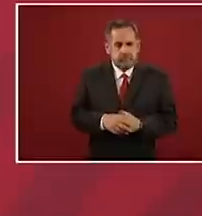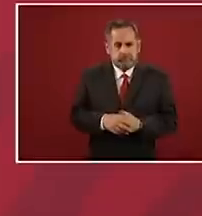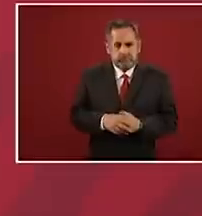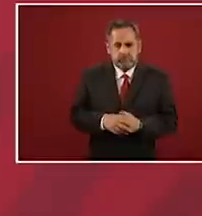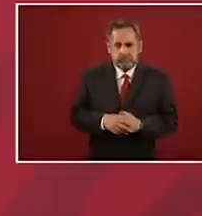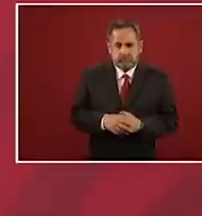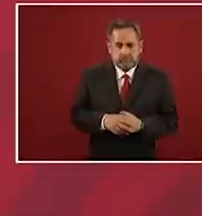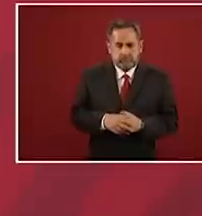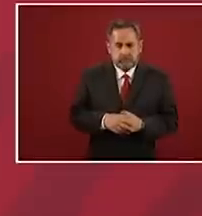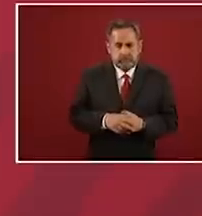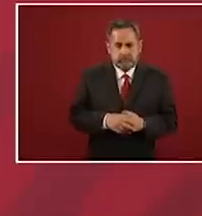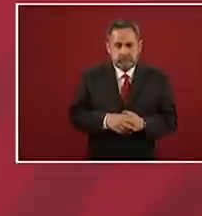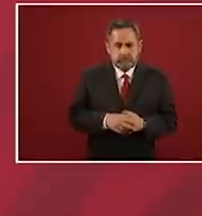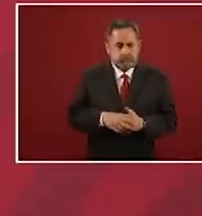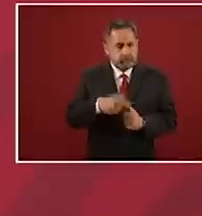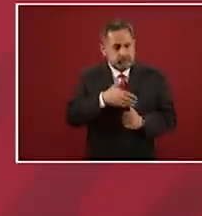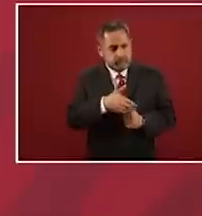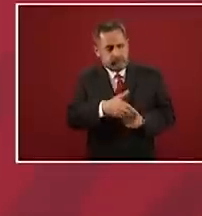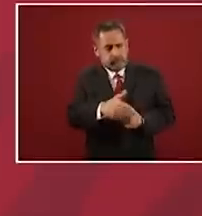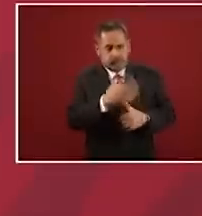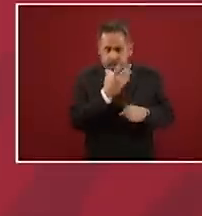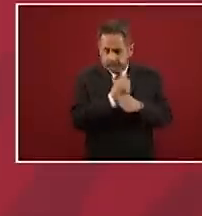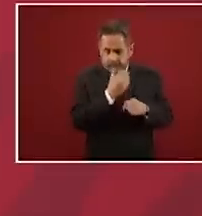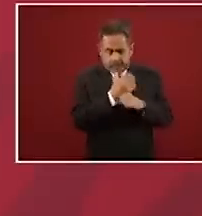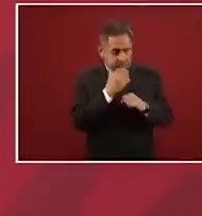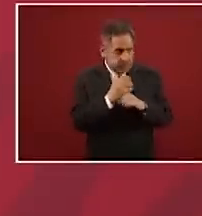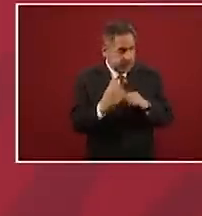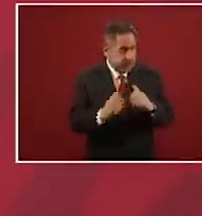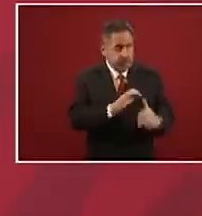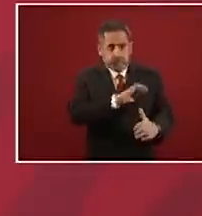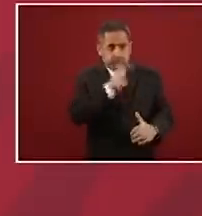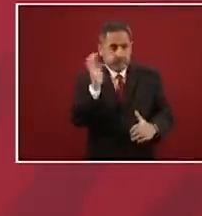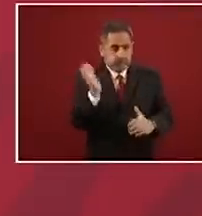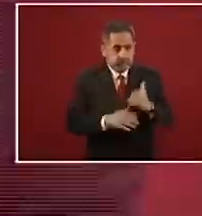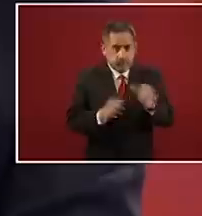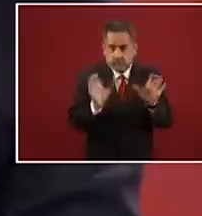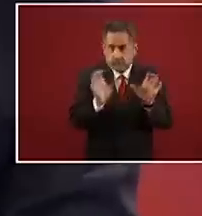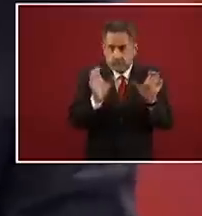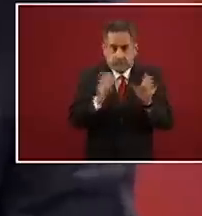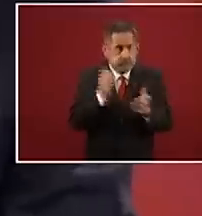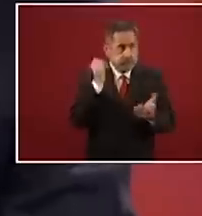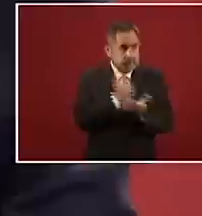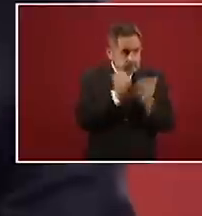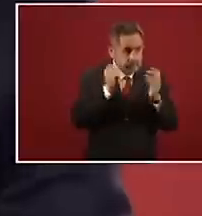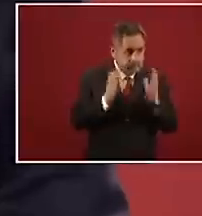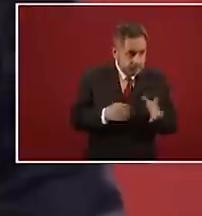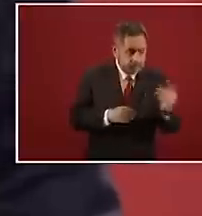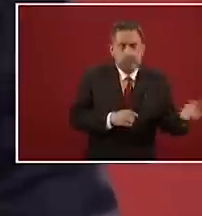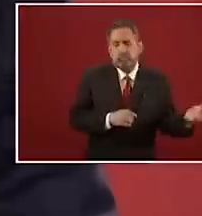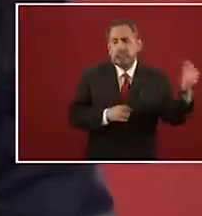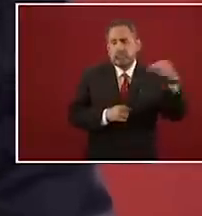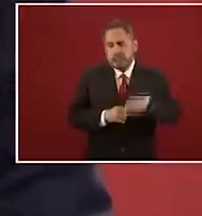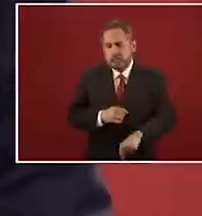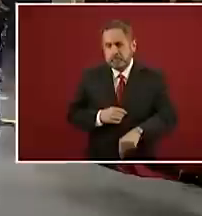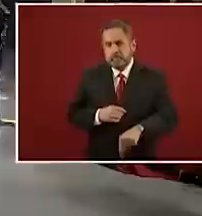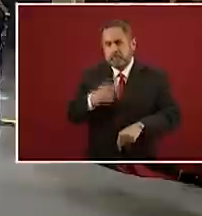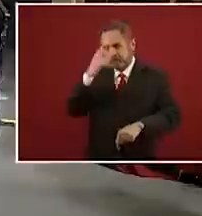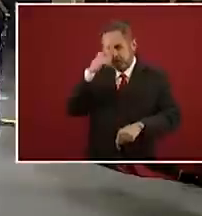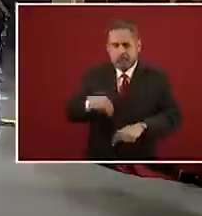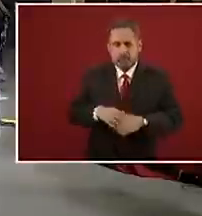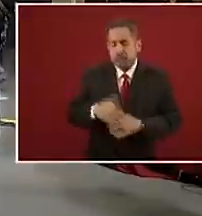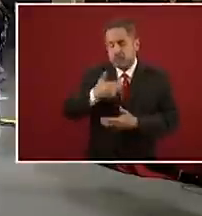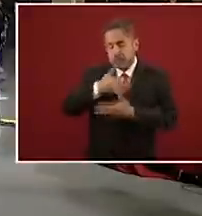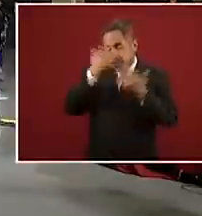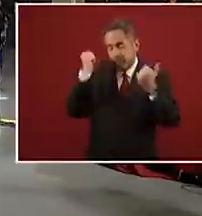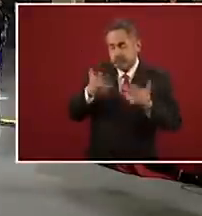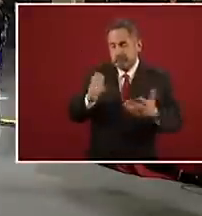ya su etapa de mantenimiento de su certificación, regresa. No